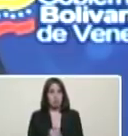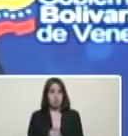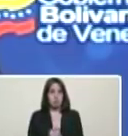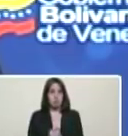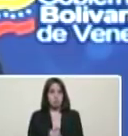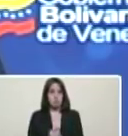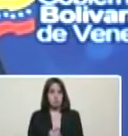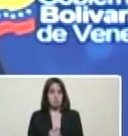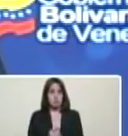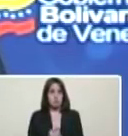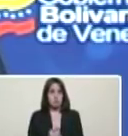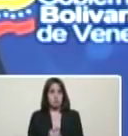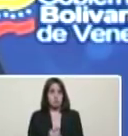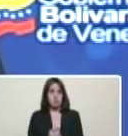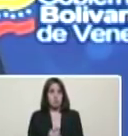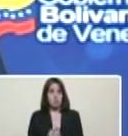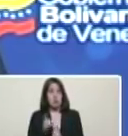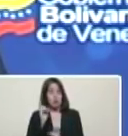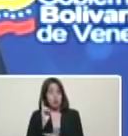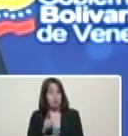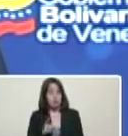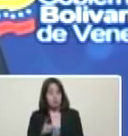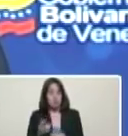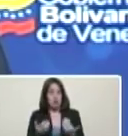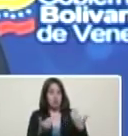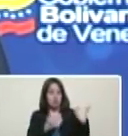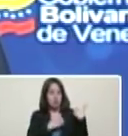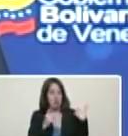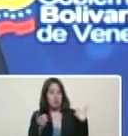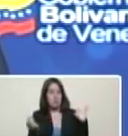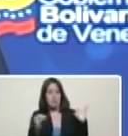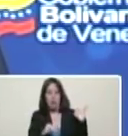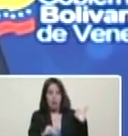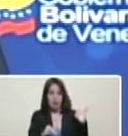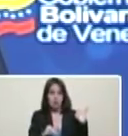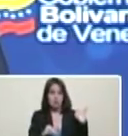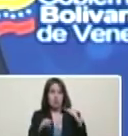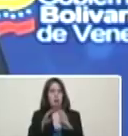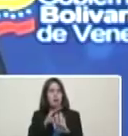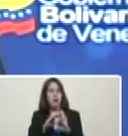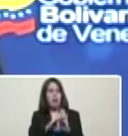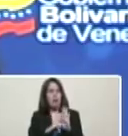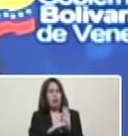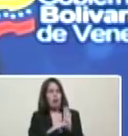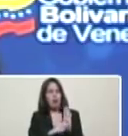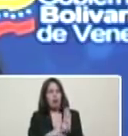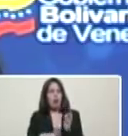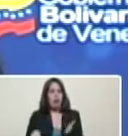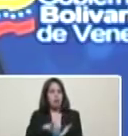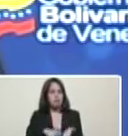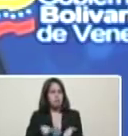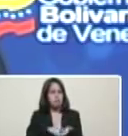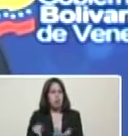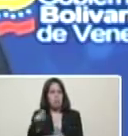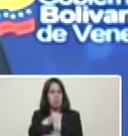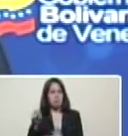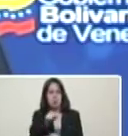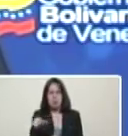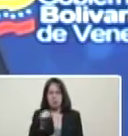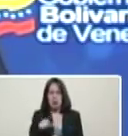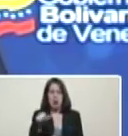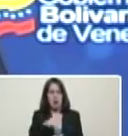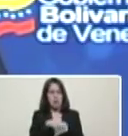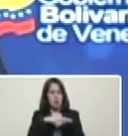es lo que tengo que decir. No es una tarea más en la agenda diaria, semanal o mensual de los ministros